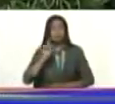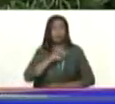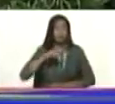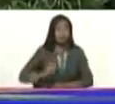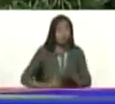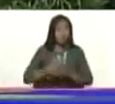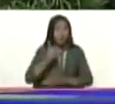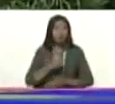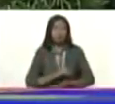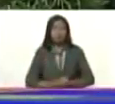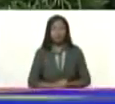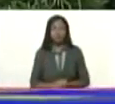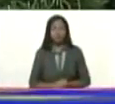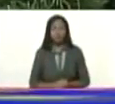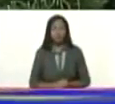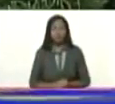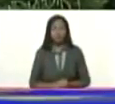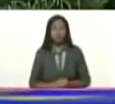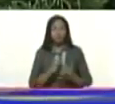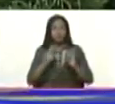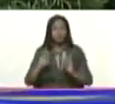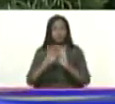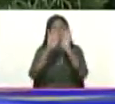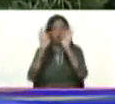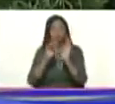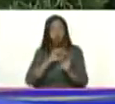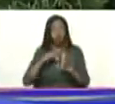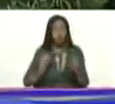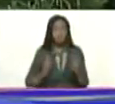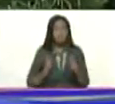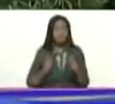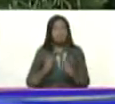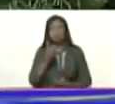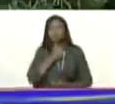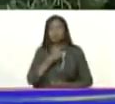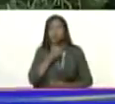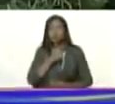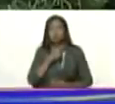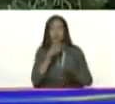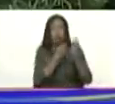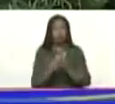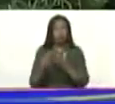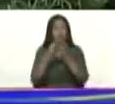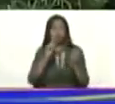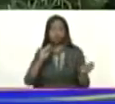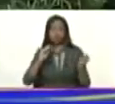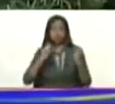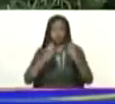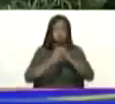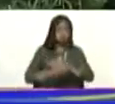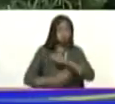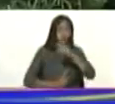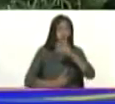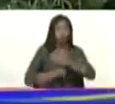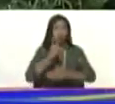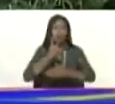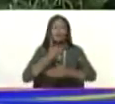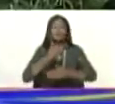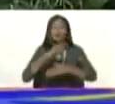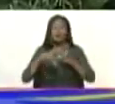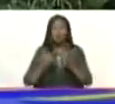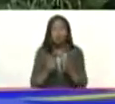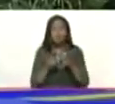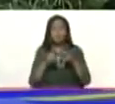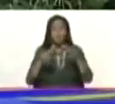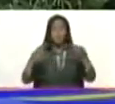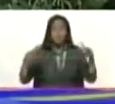para que esta fase que estamos viviendo de resistencia económica pase a una fase de crecimiento, de